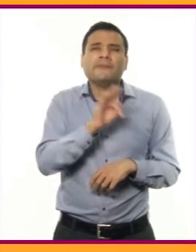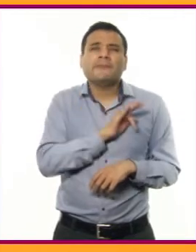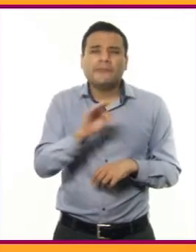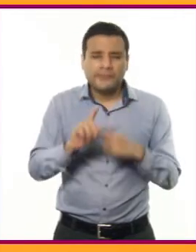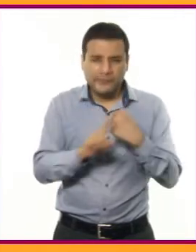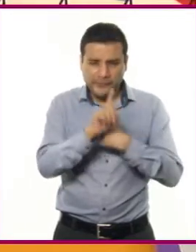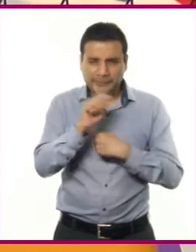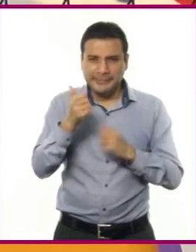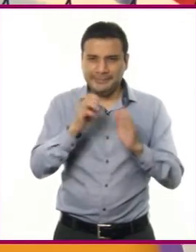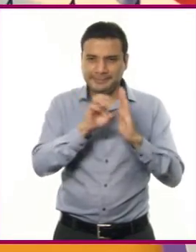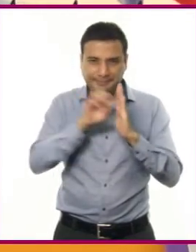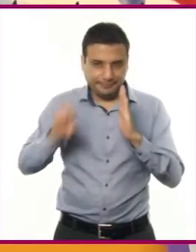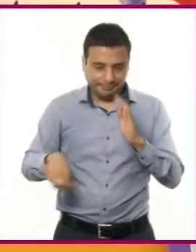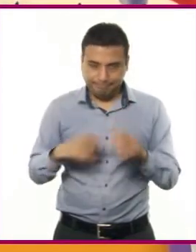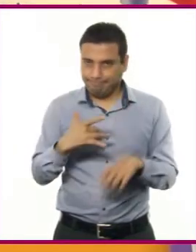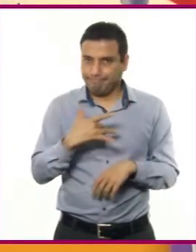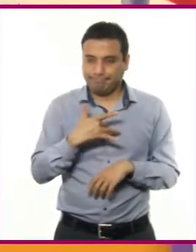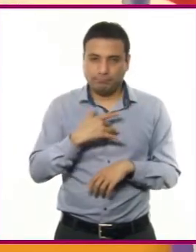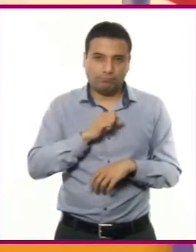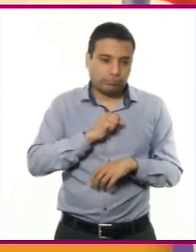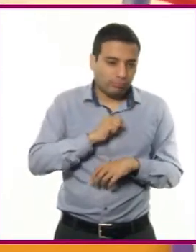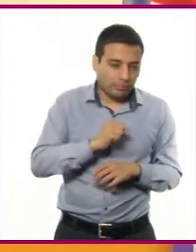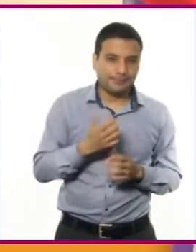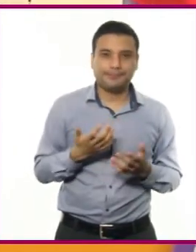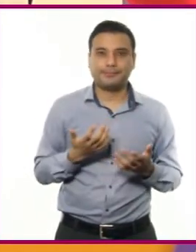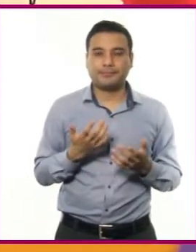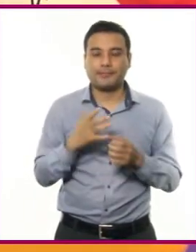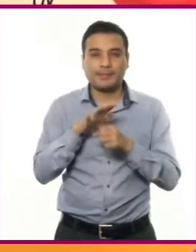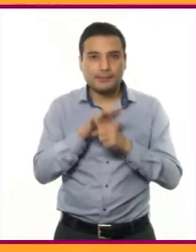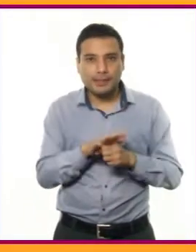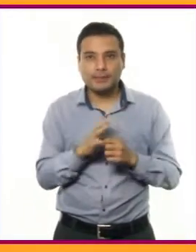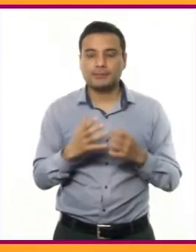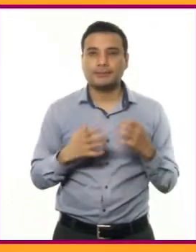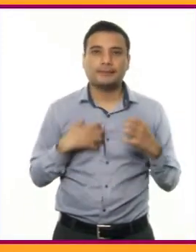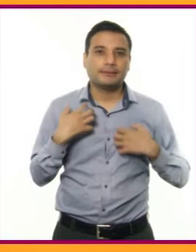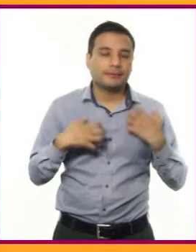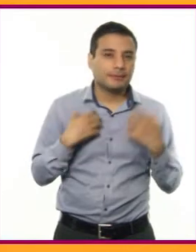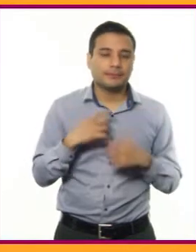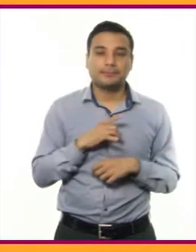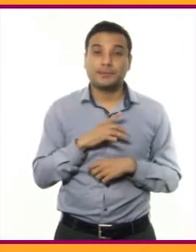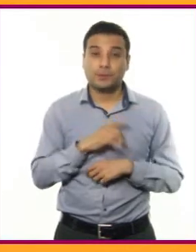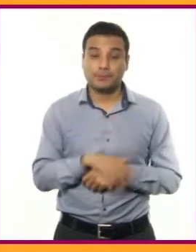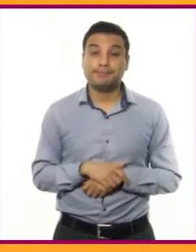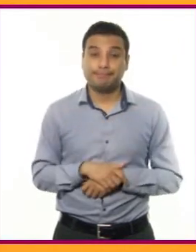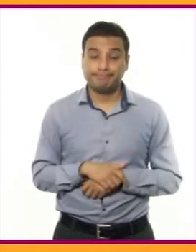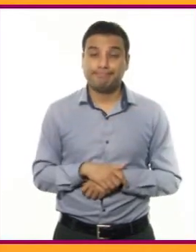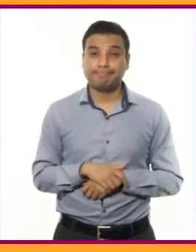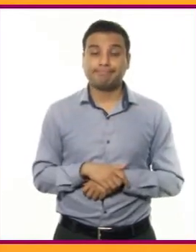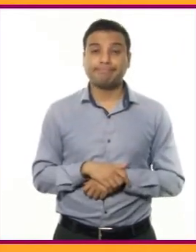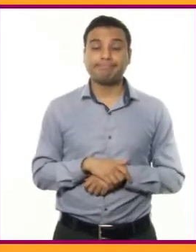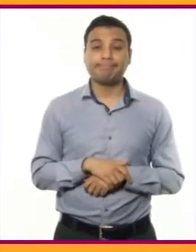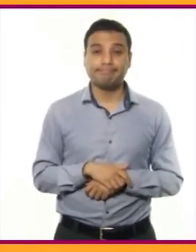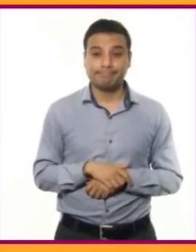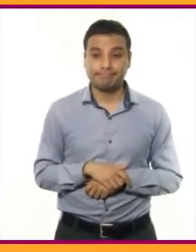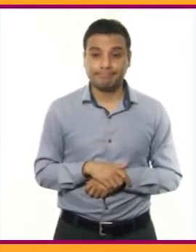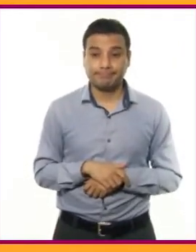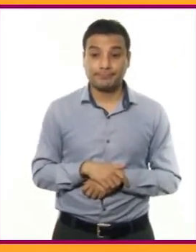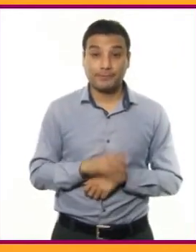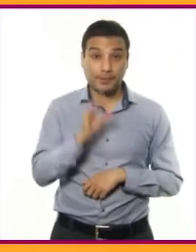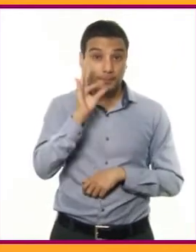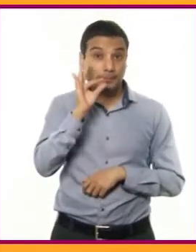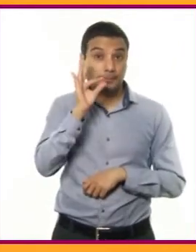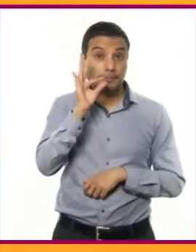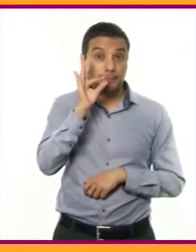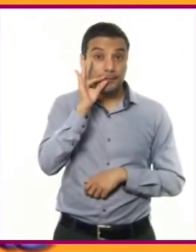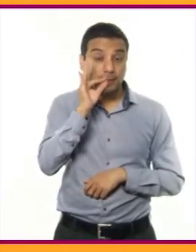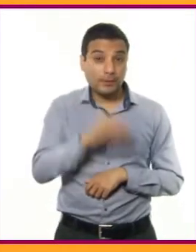inversos, como taquicardia, aumento de estrés, ansiedad y miedo. Además de que consumir marihuana